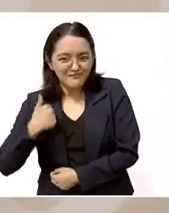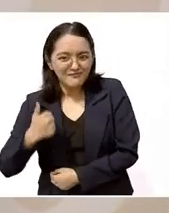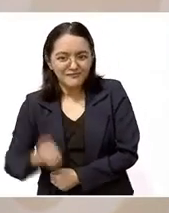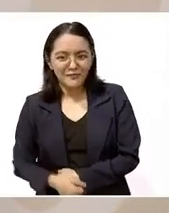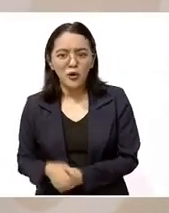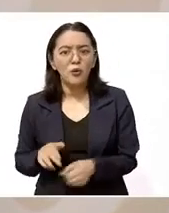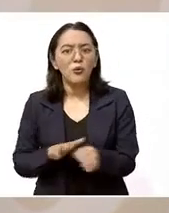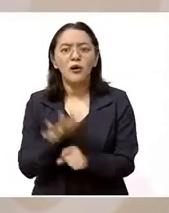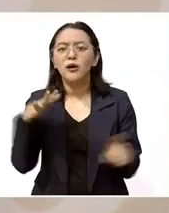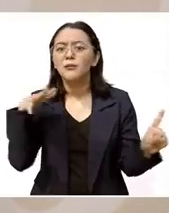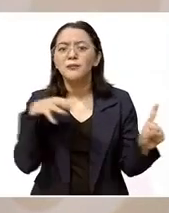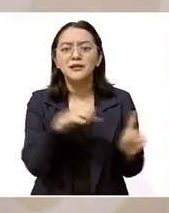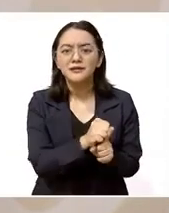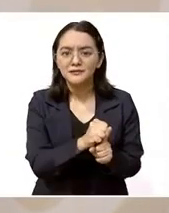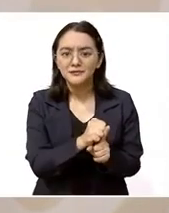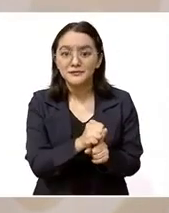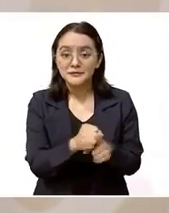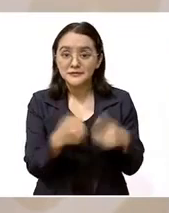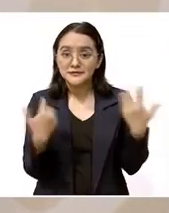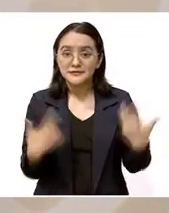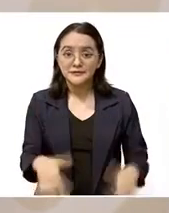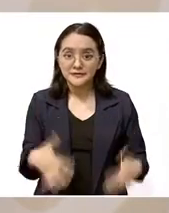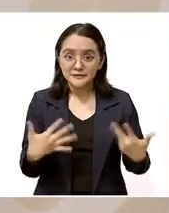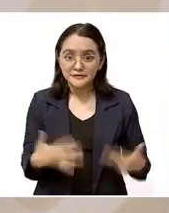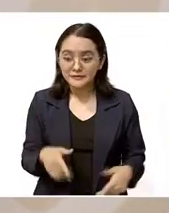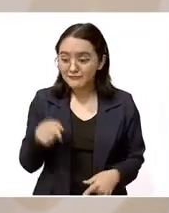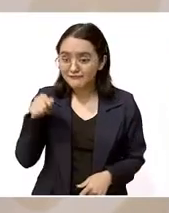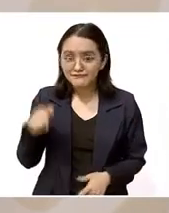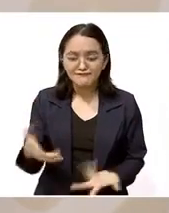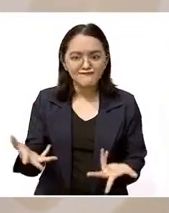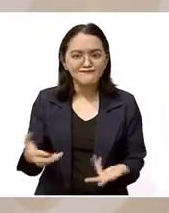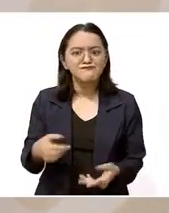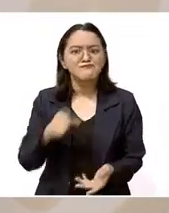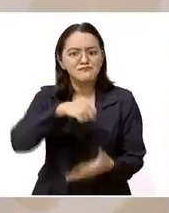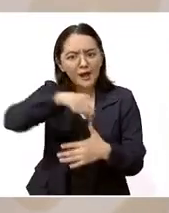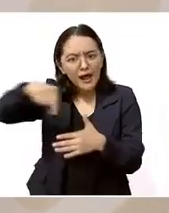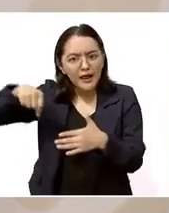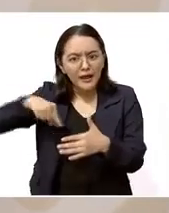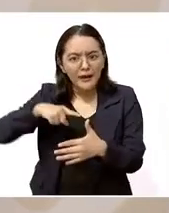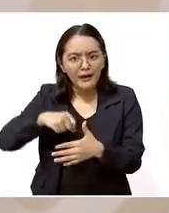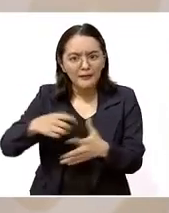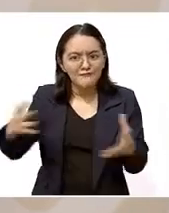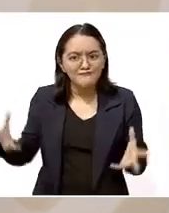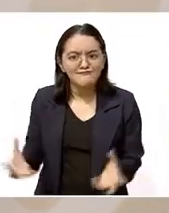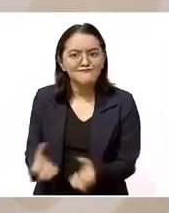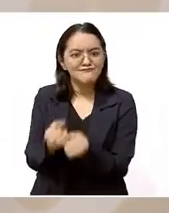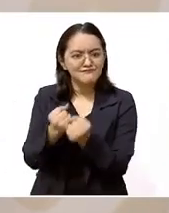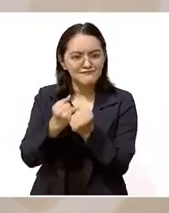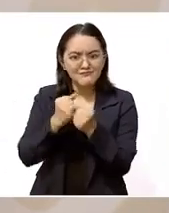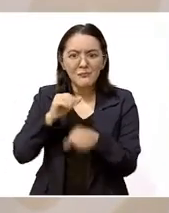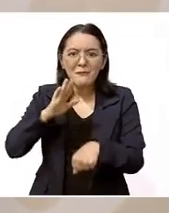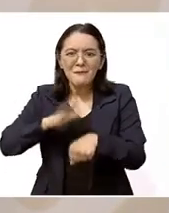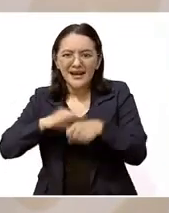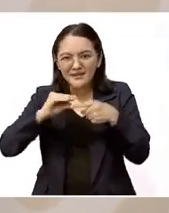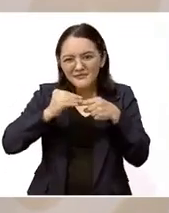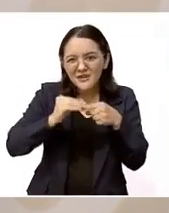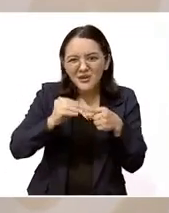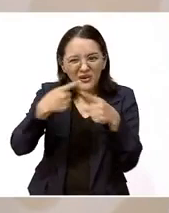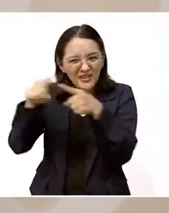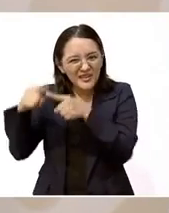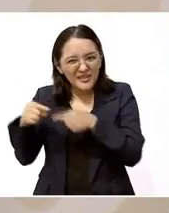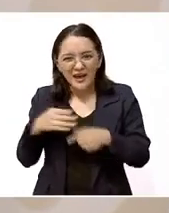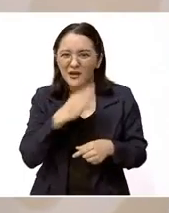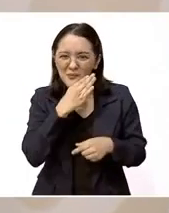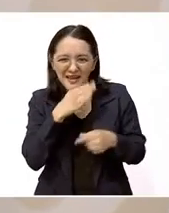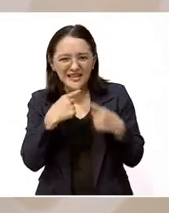principales objetivos aumentar la producción de granos básicos, la cual ayudará a frenar el aumento de precios